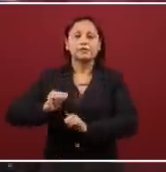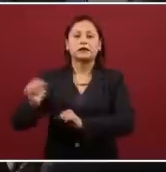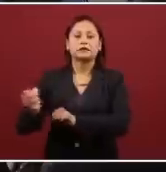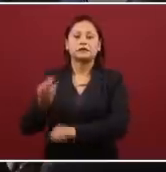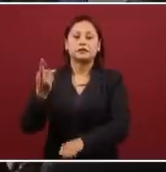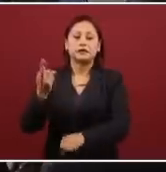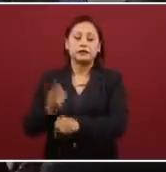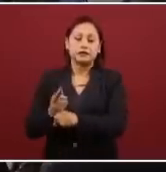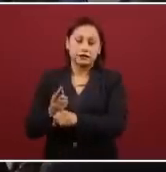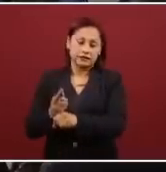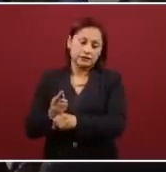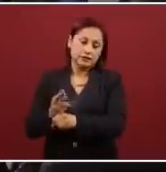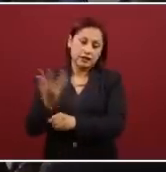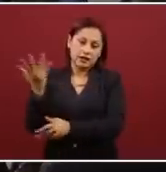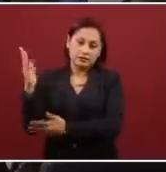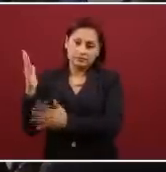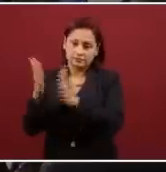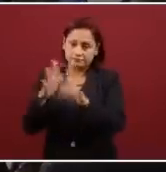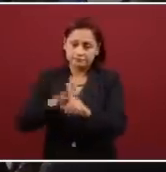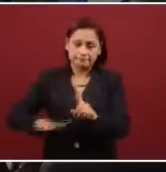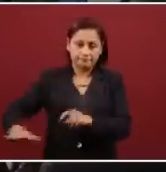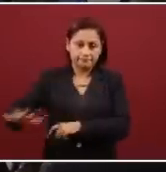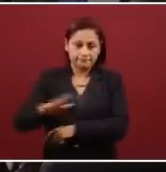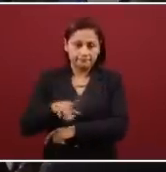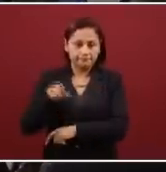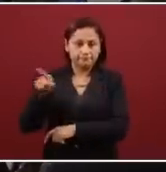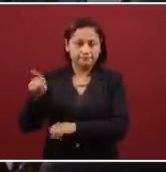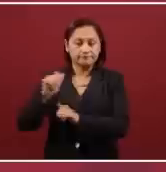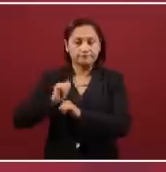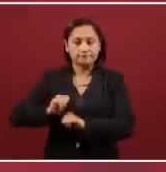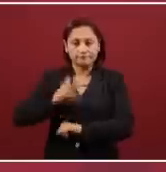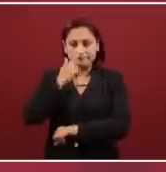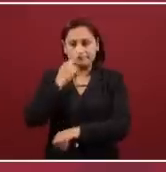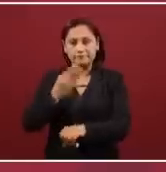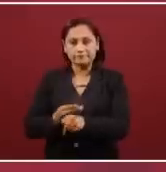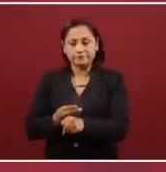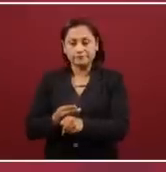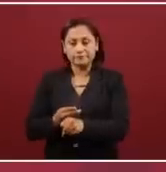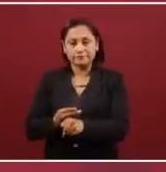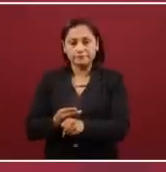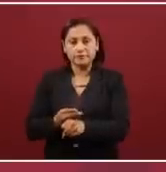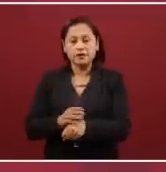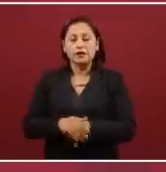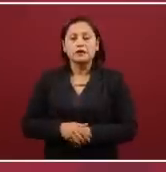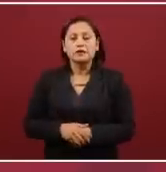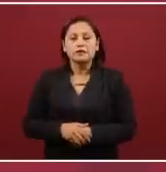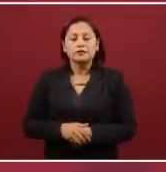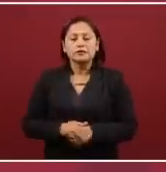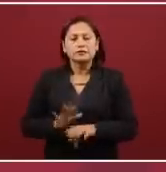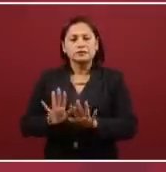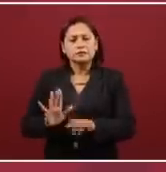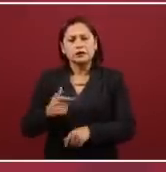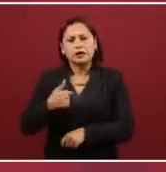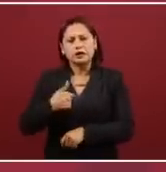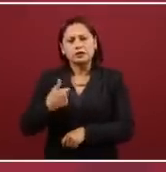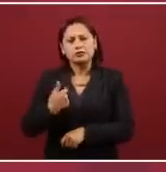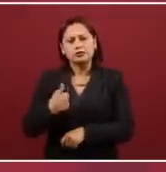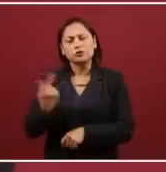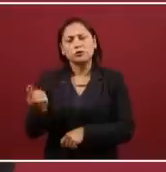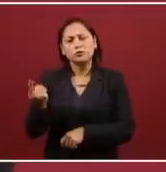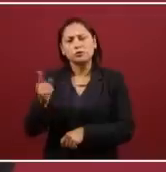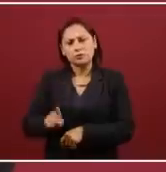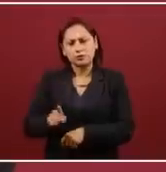Pero la instrucción que di fue de que, aunque se llevaran